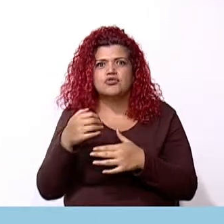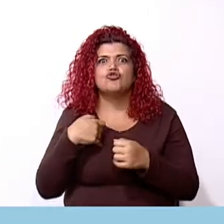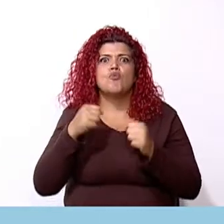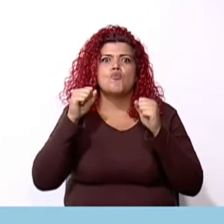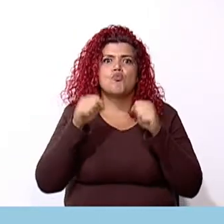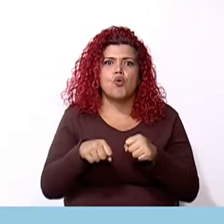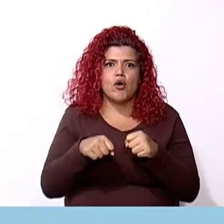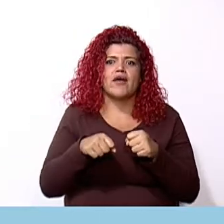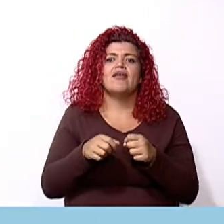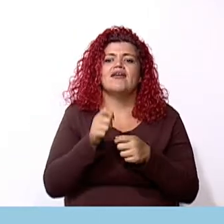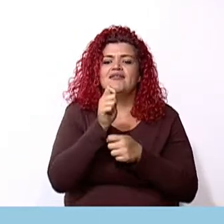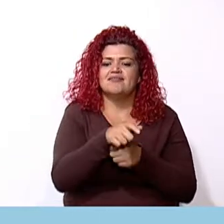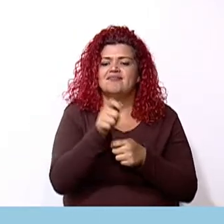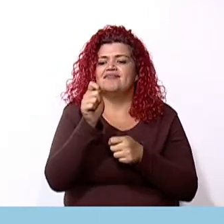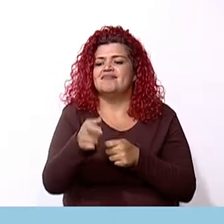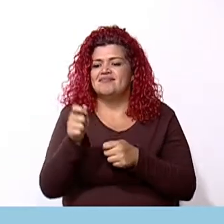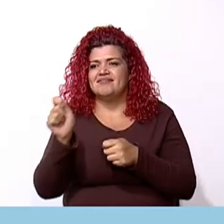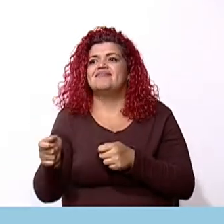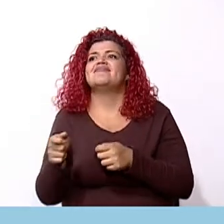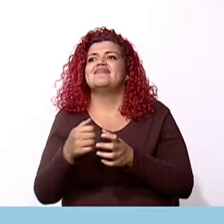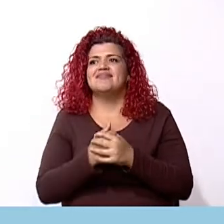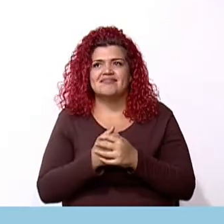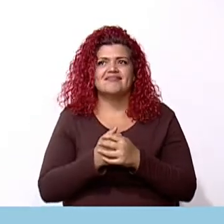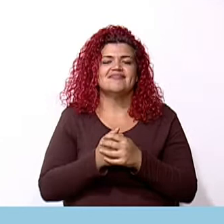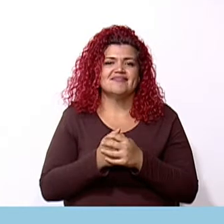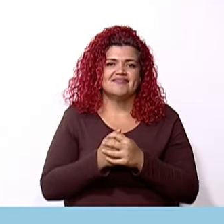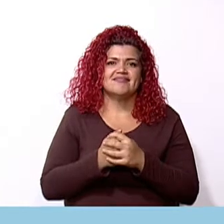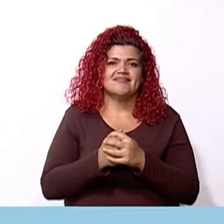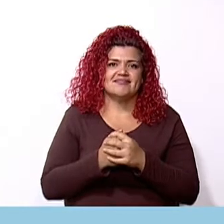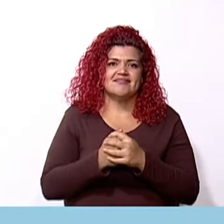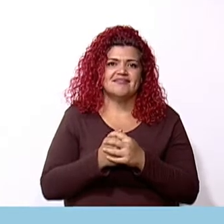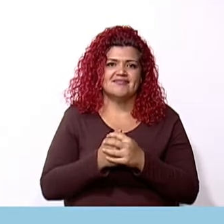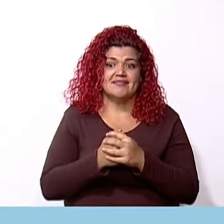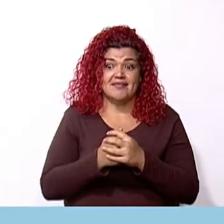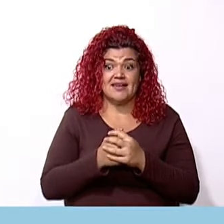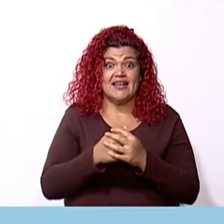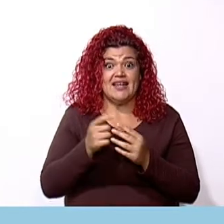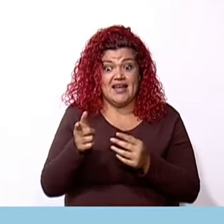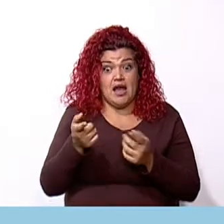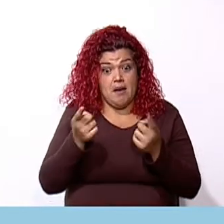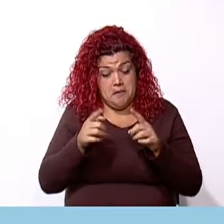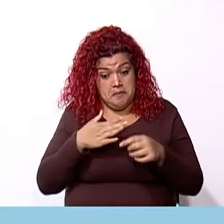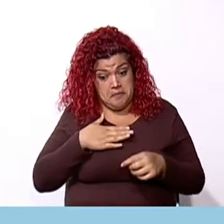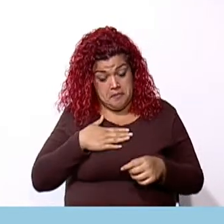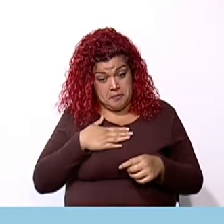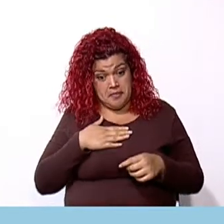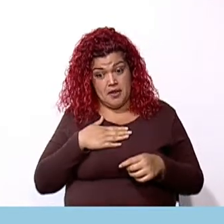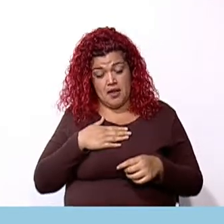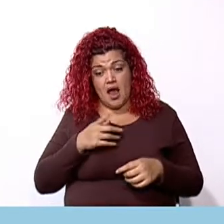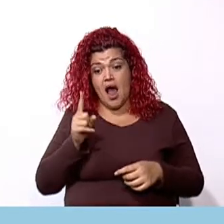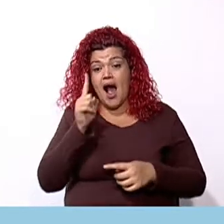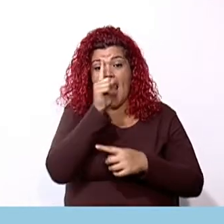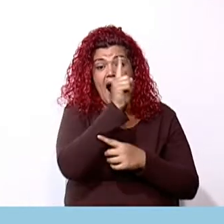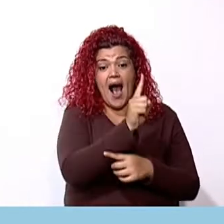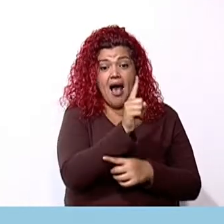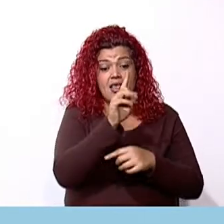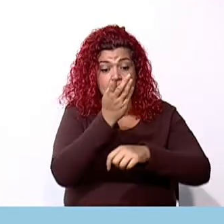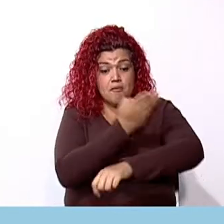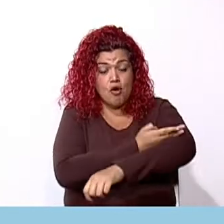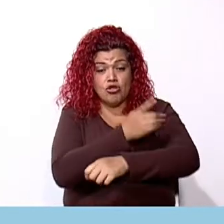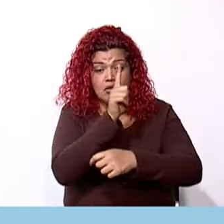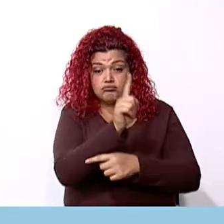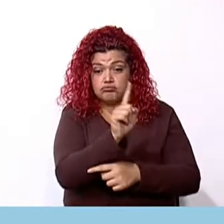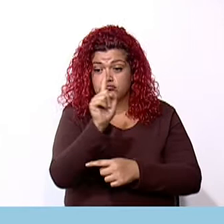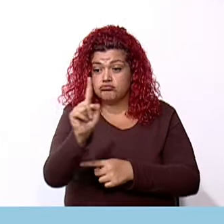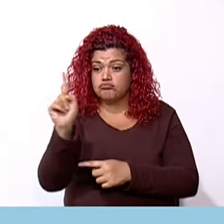pude repartir el dividendo. En el caso mío, a cada bota le